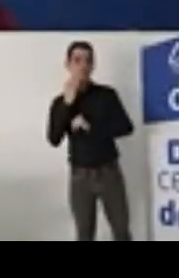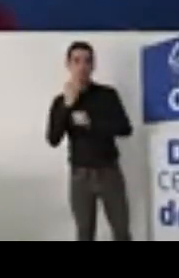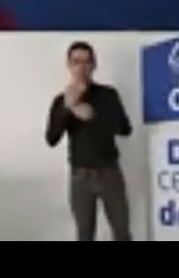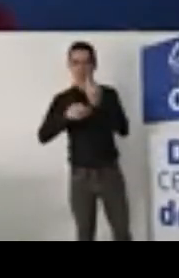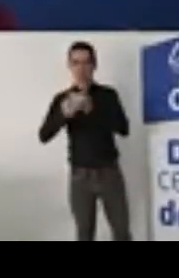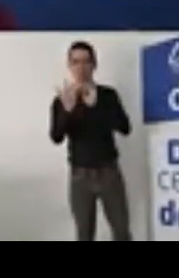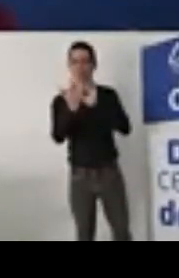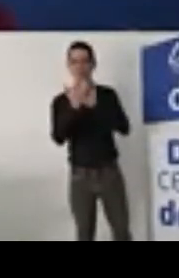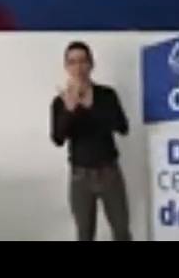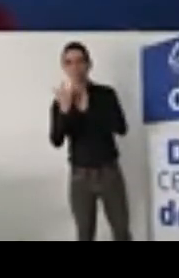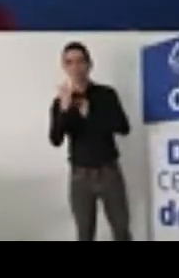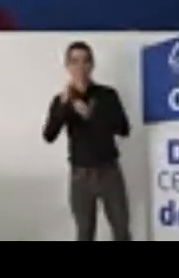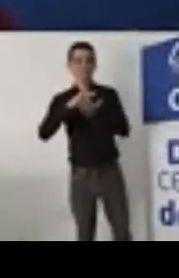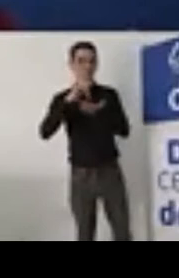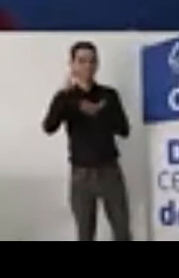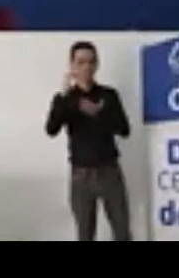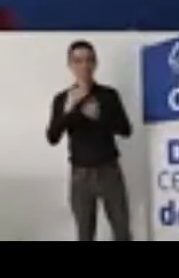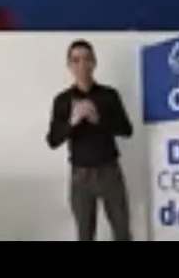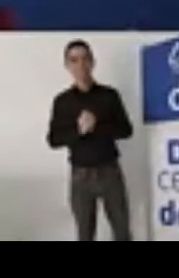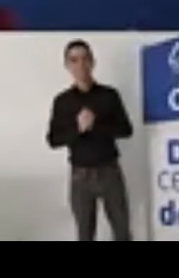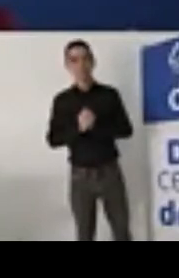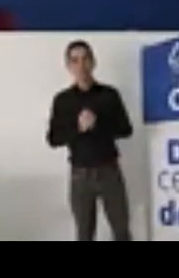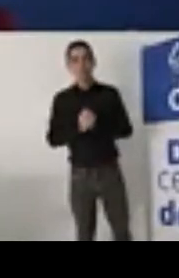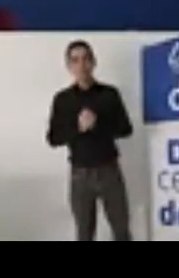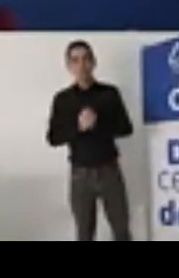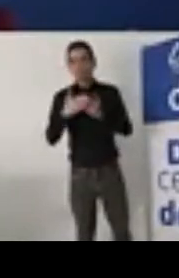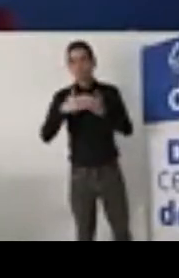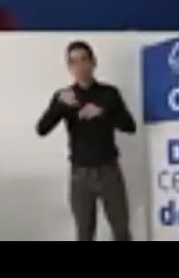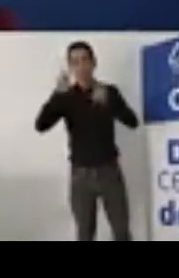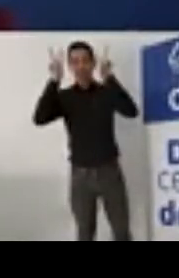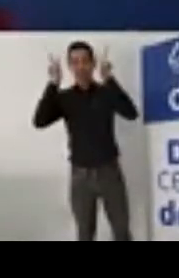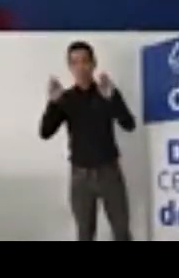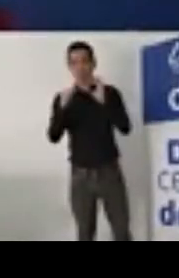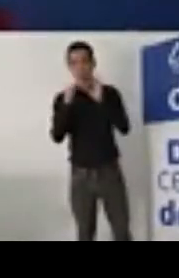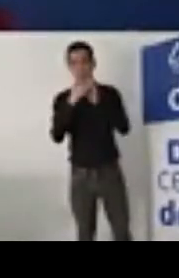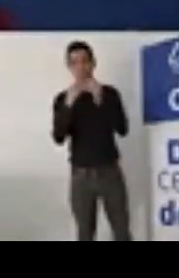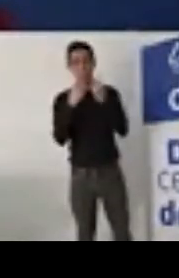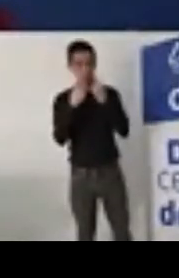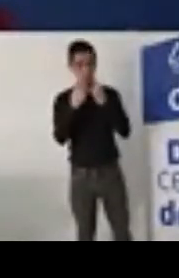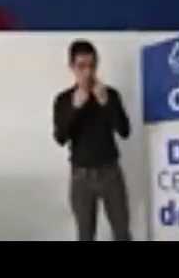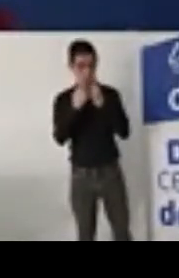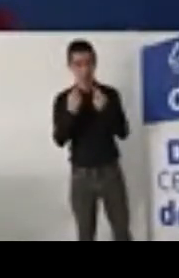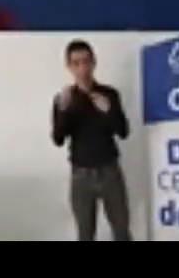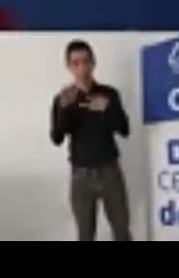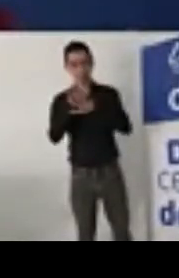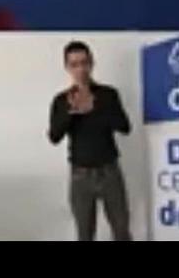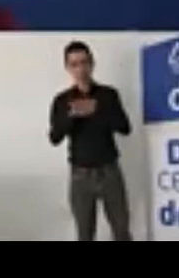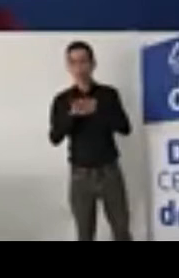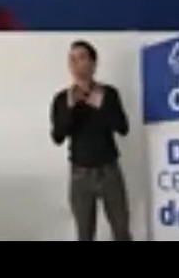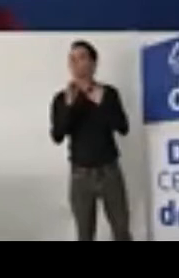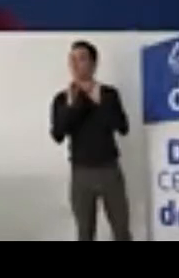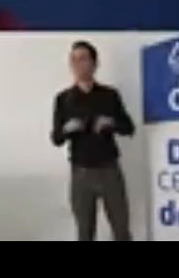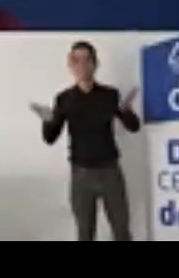este tema de diálogos. Es importante tener esta participación juvenil, el empoderamiento comunitario, que